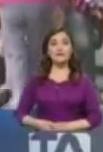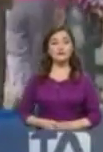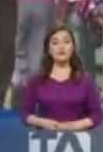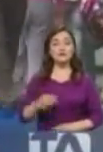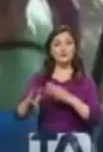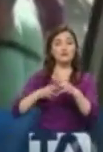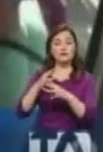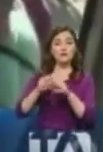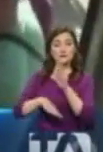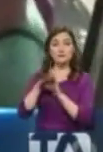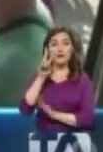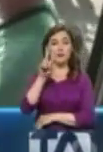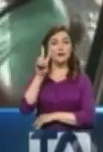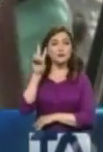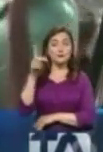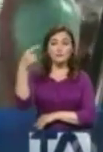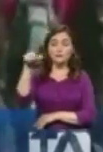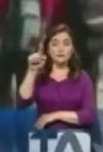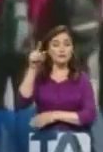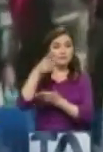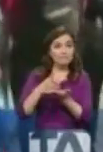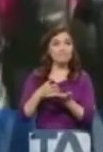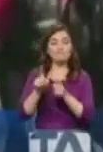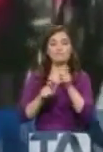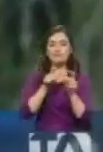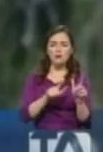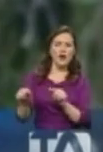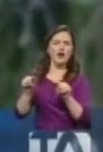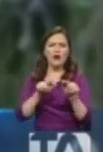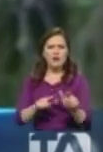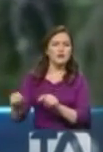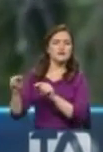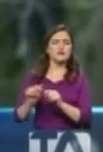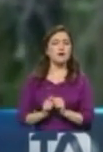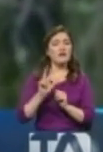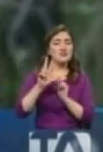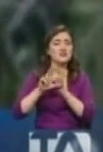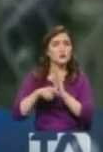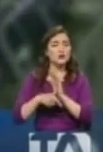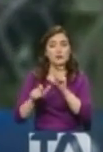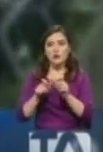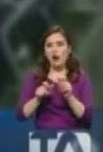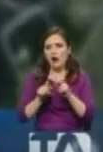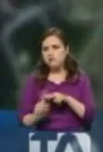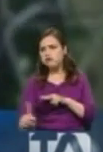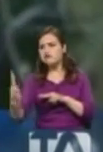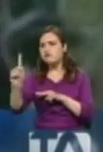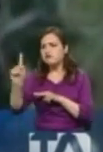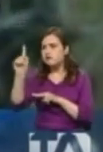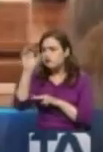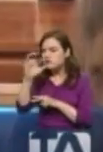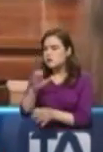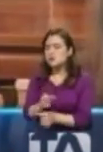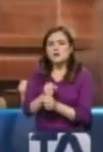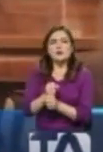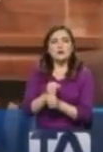En el mundo existen más de 22 millones y medio de refugiados. Cada 3 segundos alguien tiene que huir para buscar